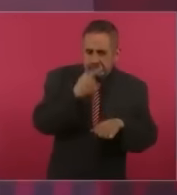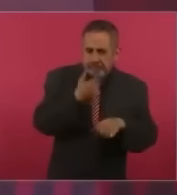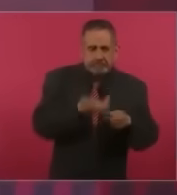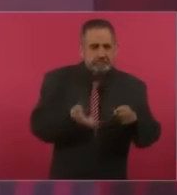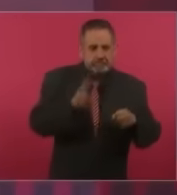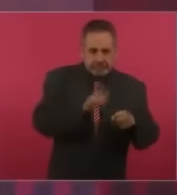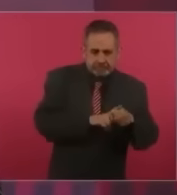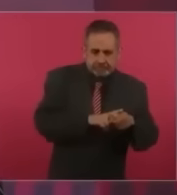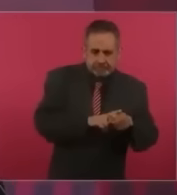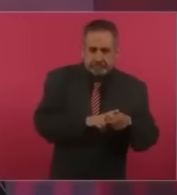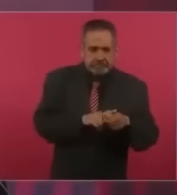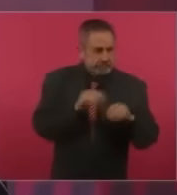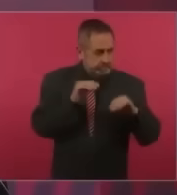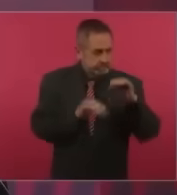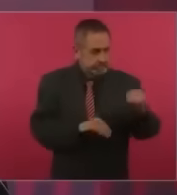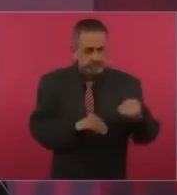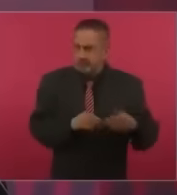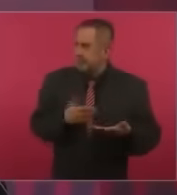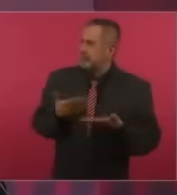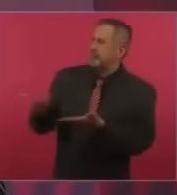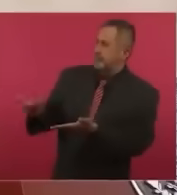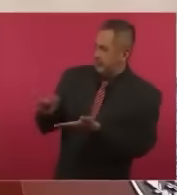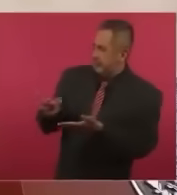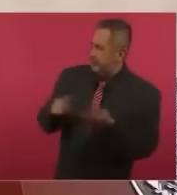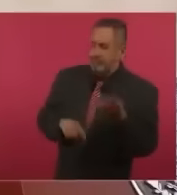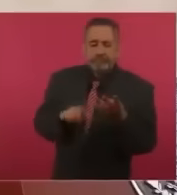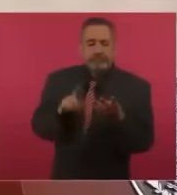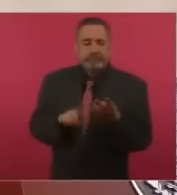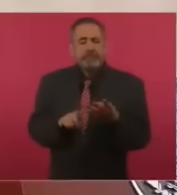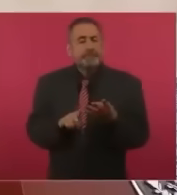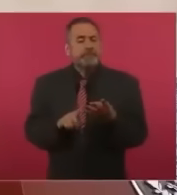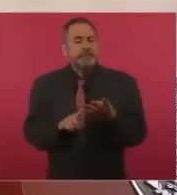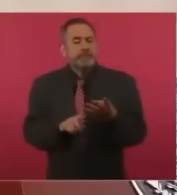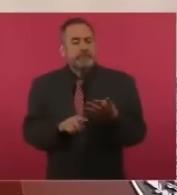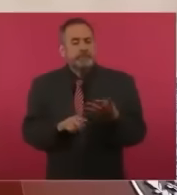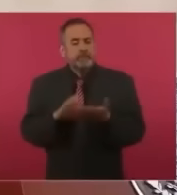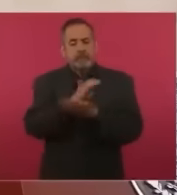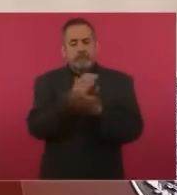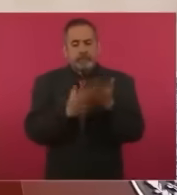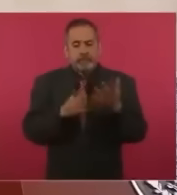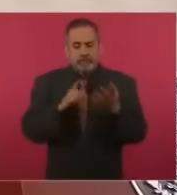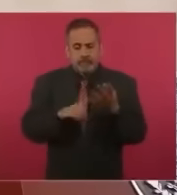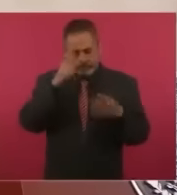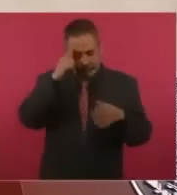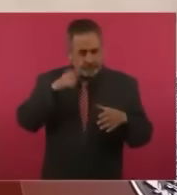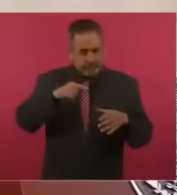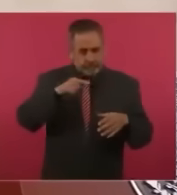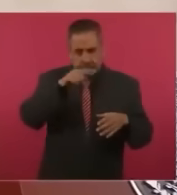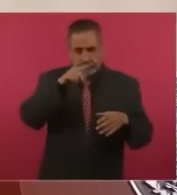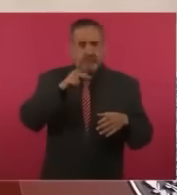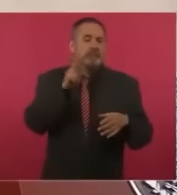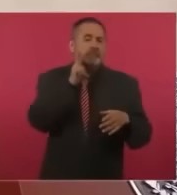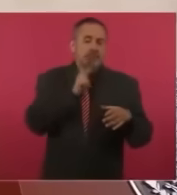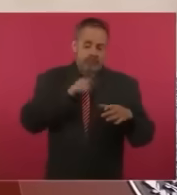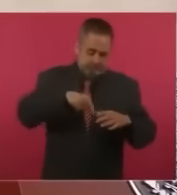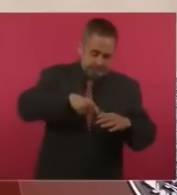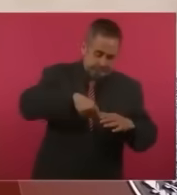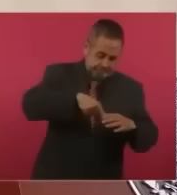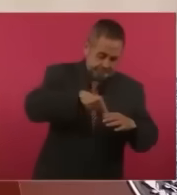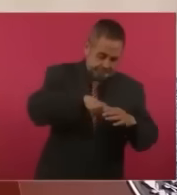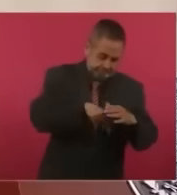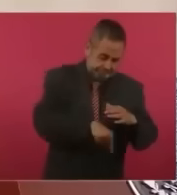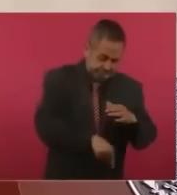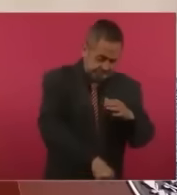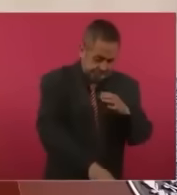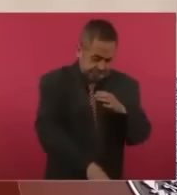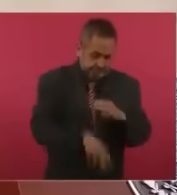de Gortari cuando cuautemo Cárdenas y porfidio Muñoz ledo entre otros impugnaron la deriva tecnócrata que se impuso en el partido